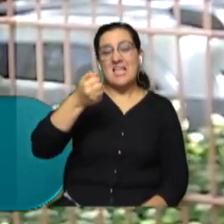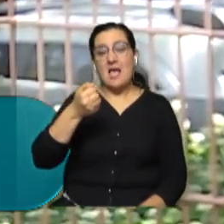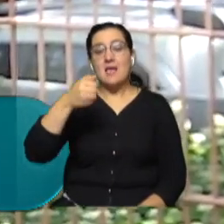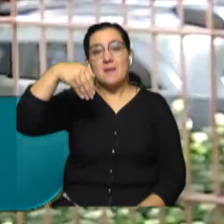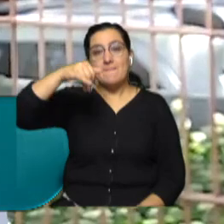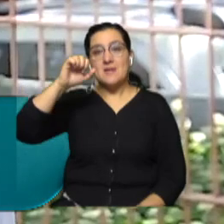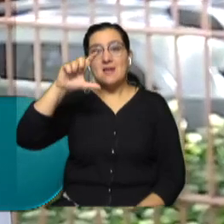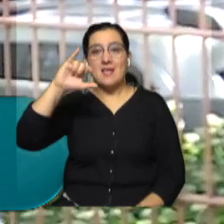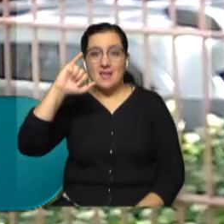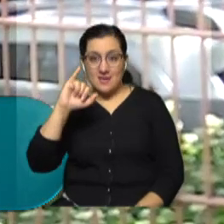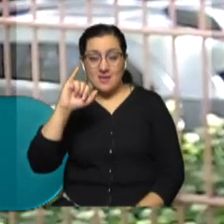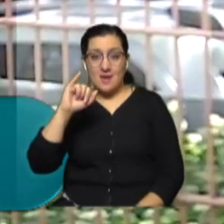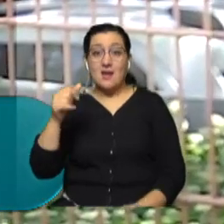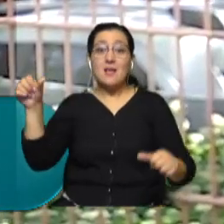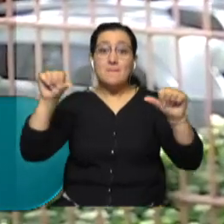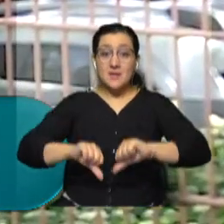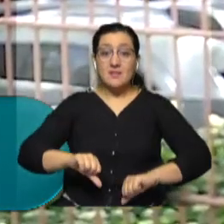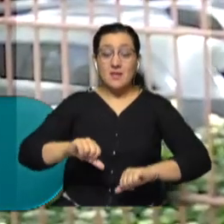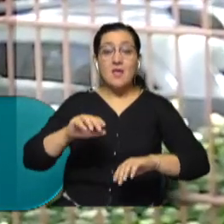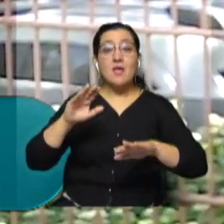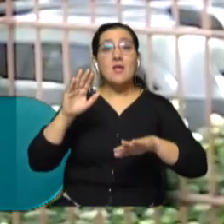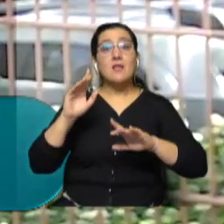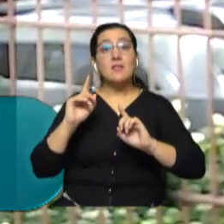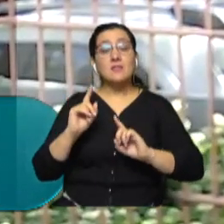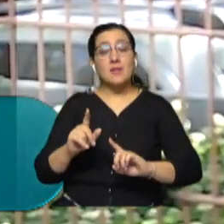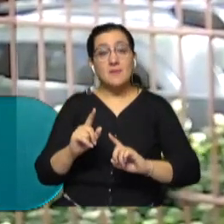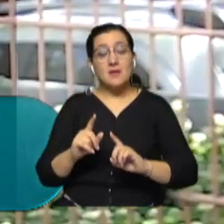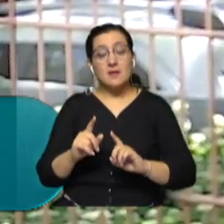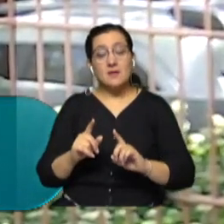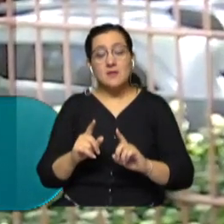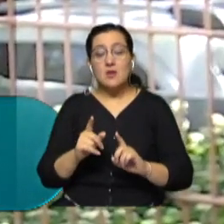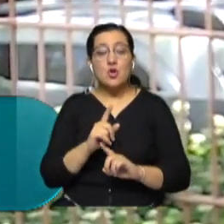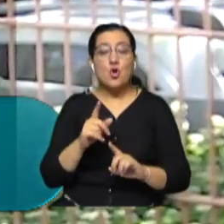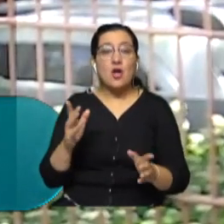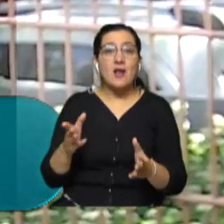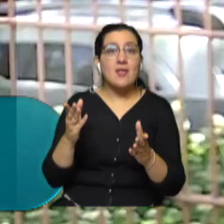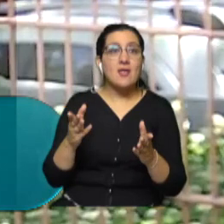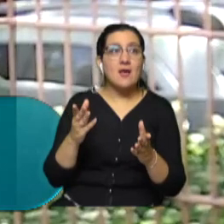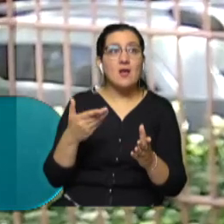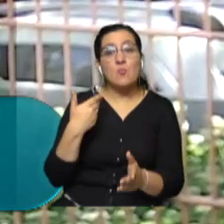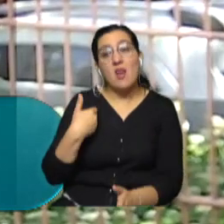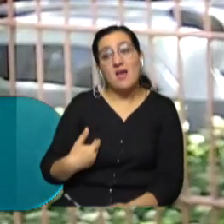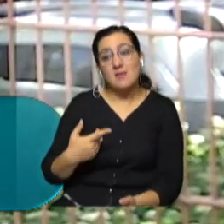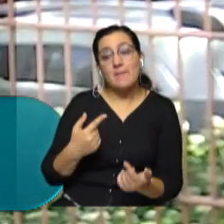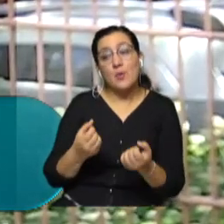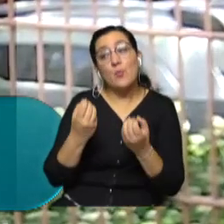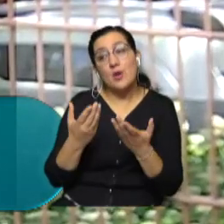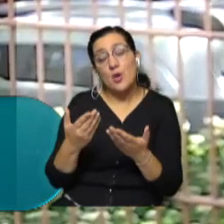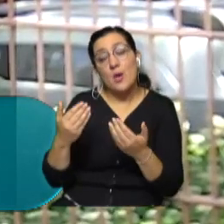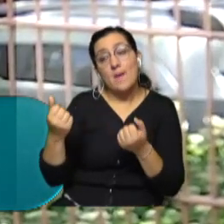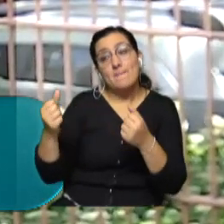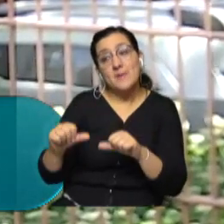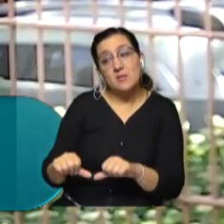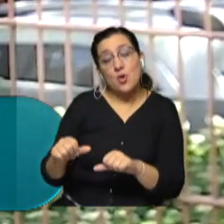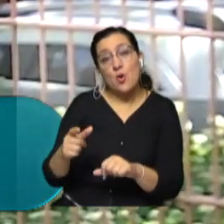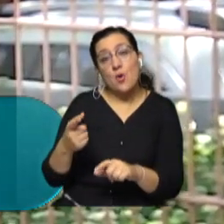digamos que el que pierde a veces también genera una simetría con el que mira, es decir, no genera una especie de lástima, pero sí genera, bueno, perdió, pero de repente no se